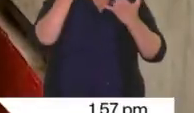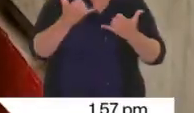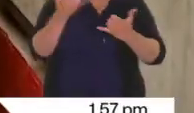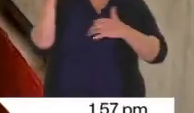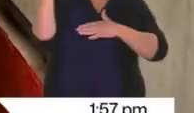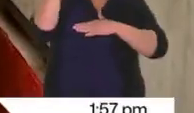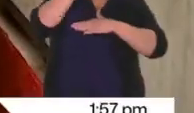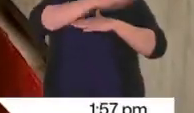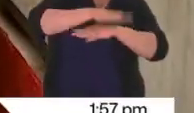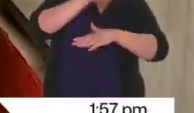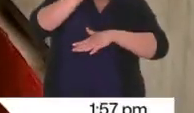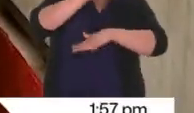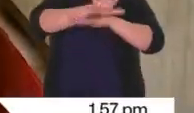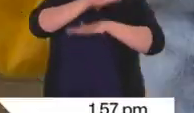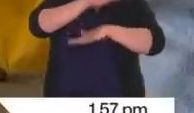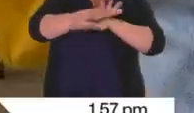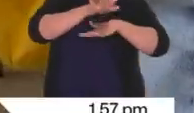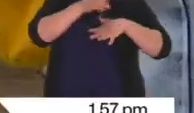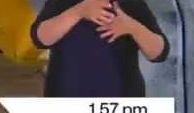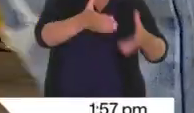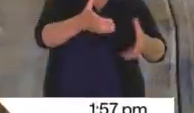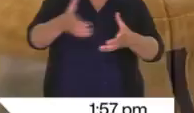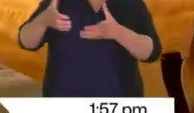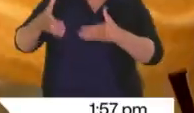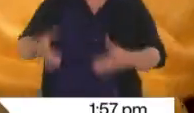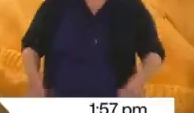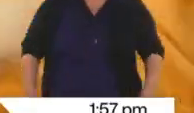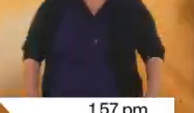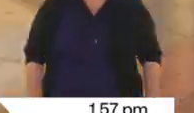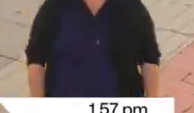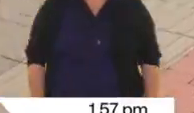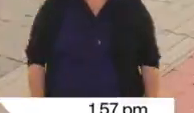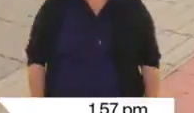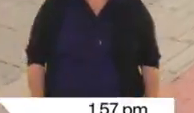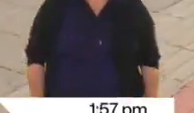tarde pendiente de que ustedes se unan a esta causa